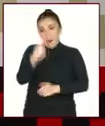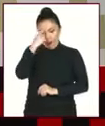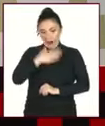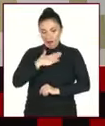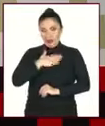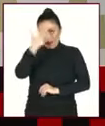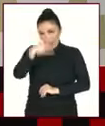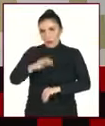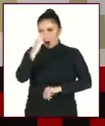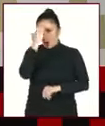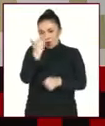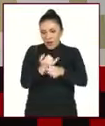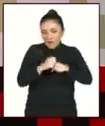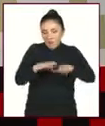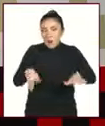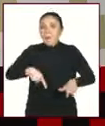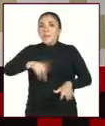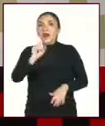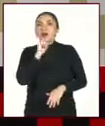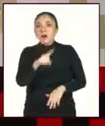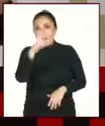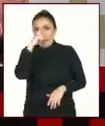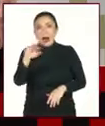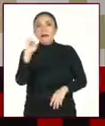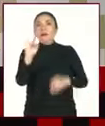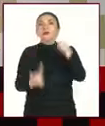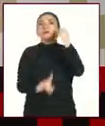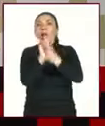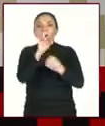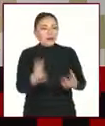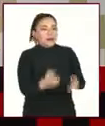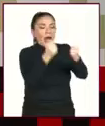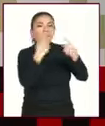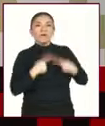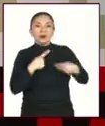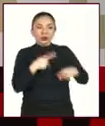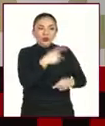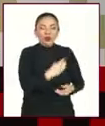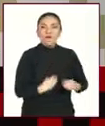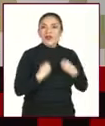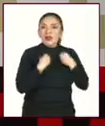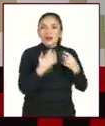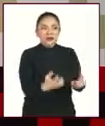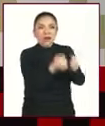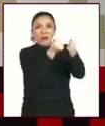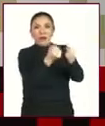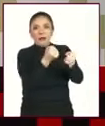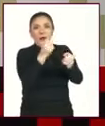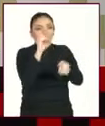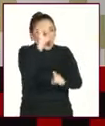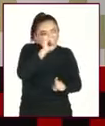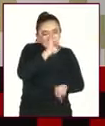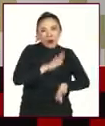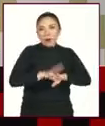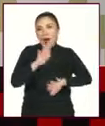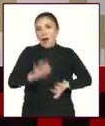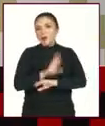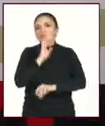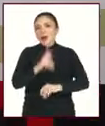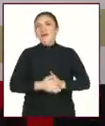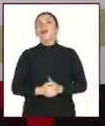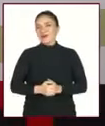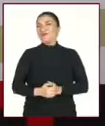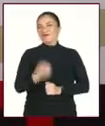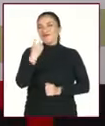a conocer la información, pero sobre todo, en algún momento, a salvarle la vida a alguien, ¿no? A poderlo guiar mejor. Sí, como les